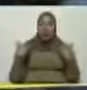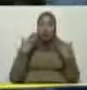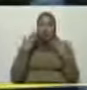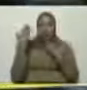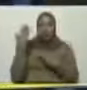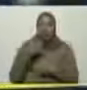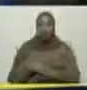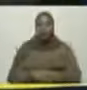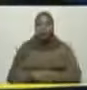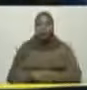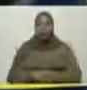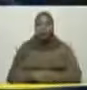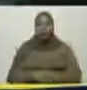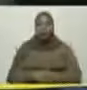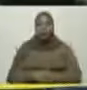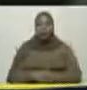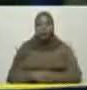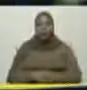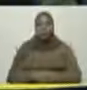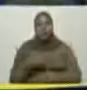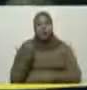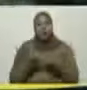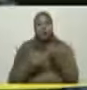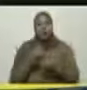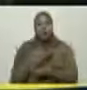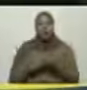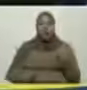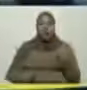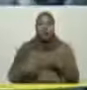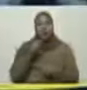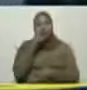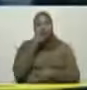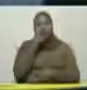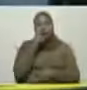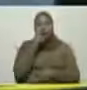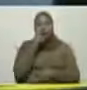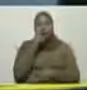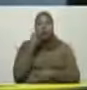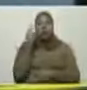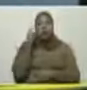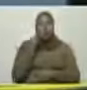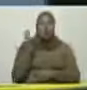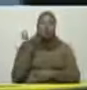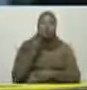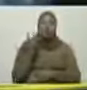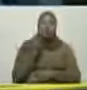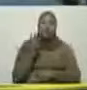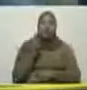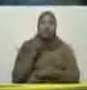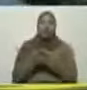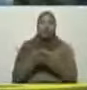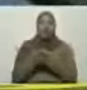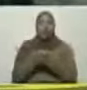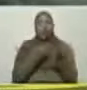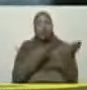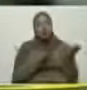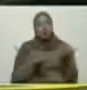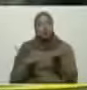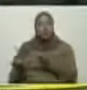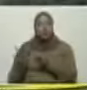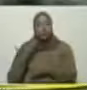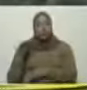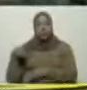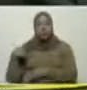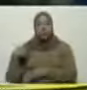r podemos ver en estos momentos como el presidente constitucional de la República bolivariana de Venezuela Nicolás Maduro mor recibido por